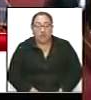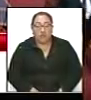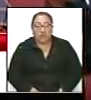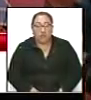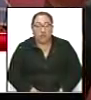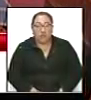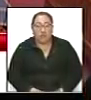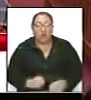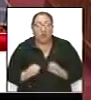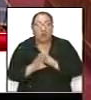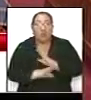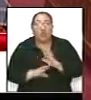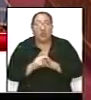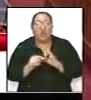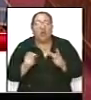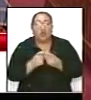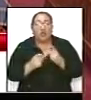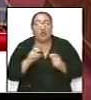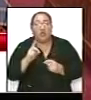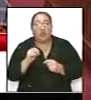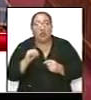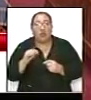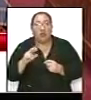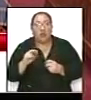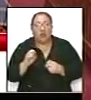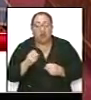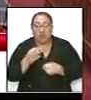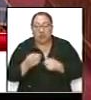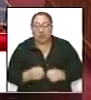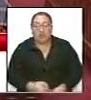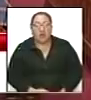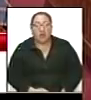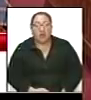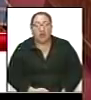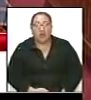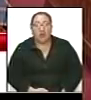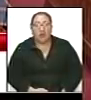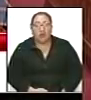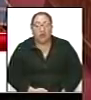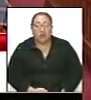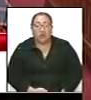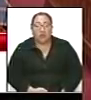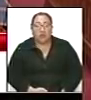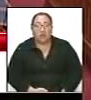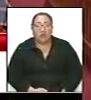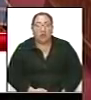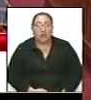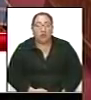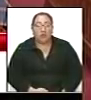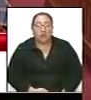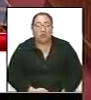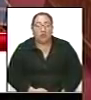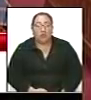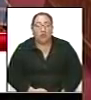precisamente del congresista Donaire. Ha señalado que va a hacer uso de la palabra por un espacio de 45